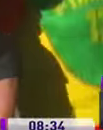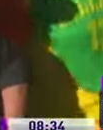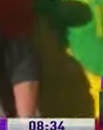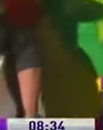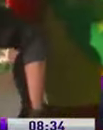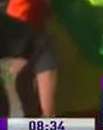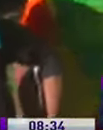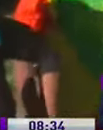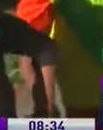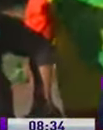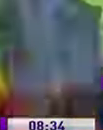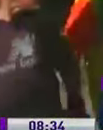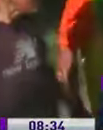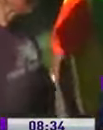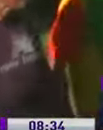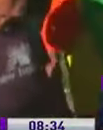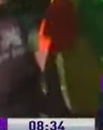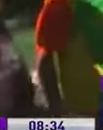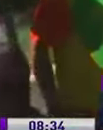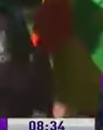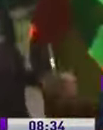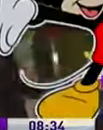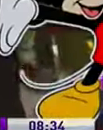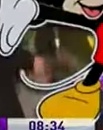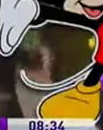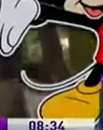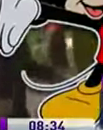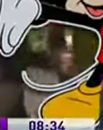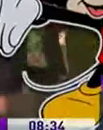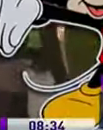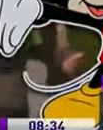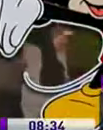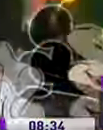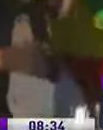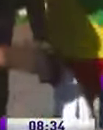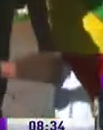Y criadero de ratones. No puedo creer, ratones. ¿Cómo es?